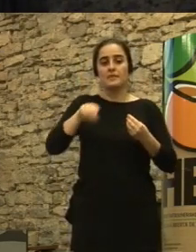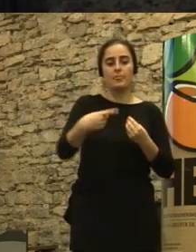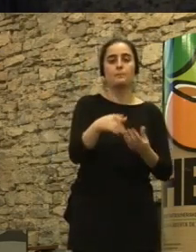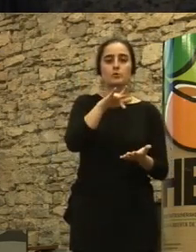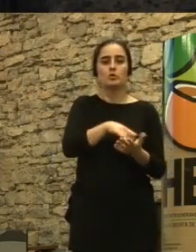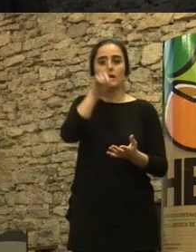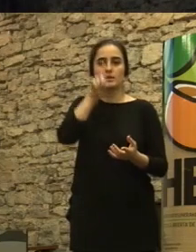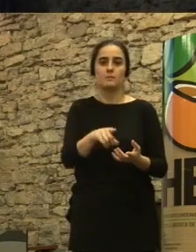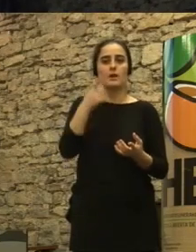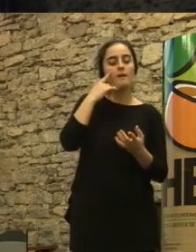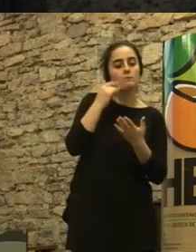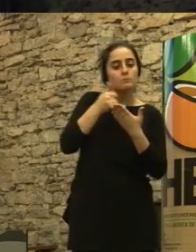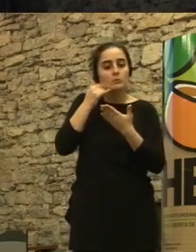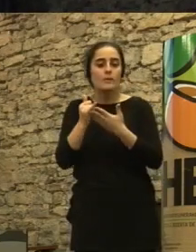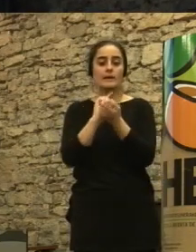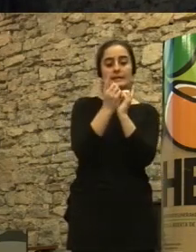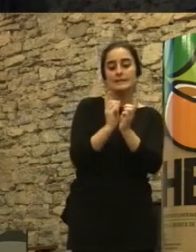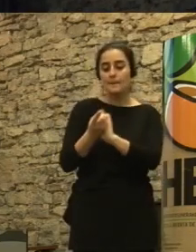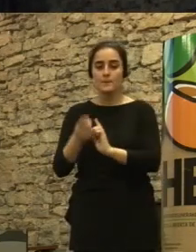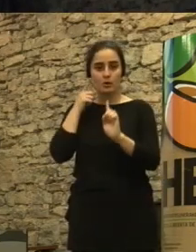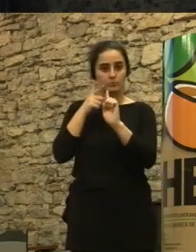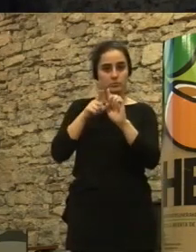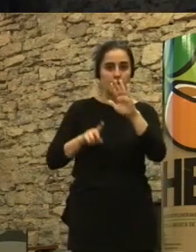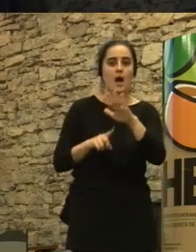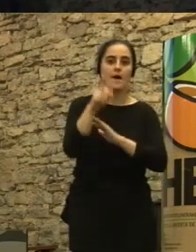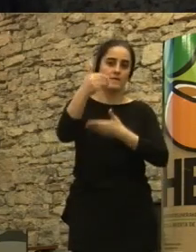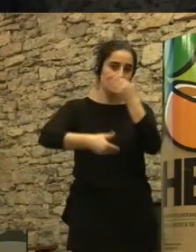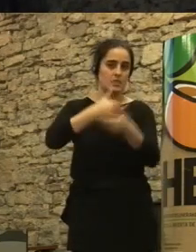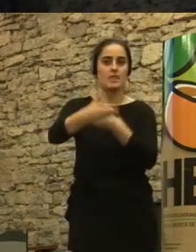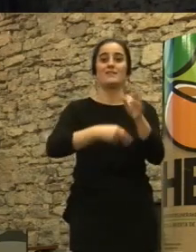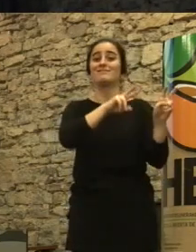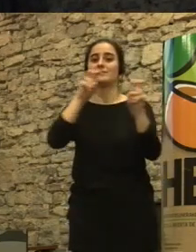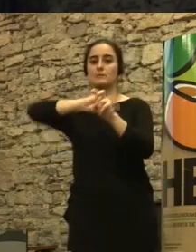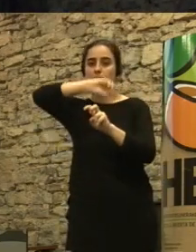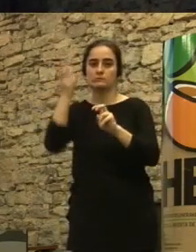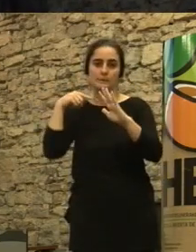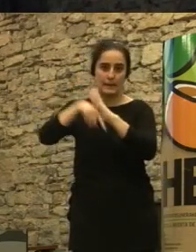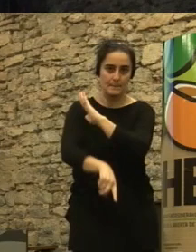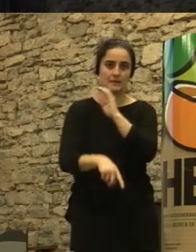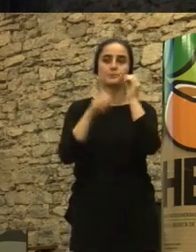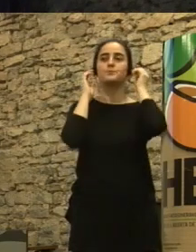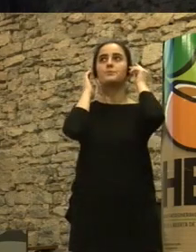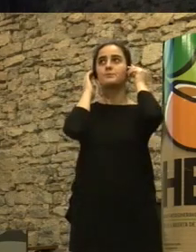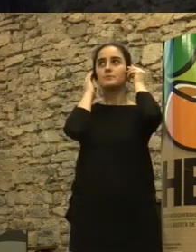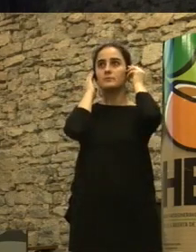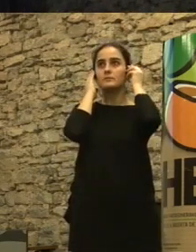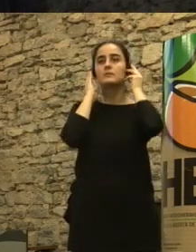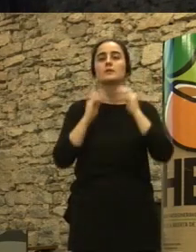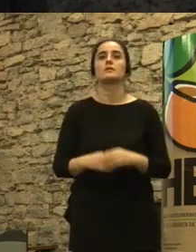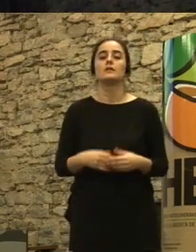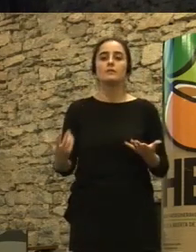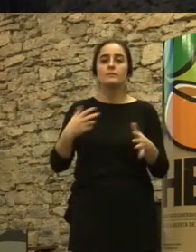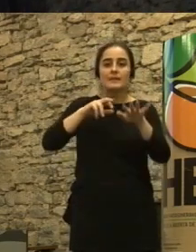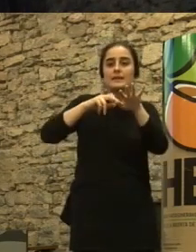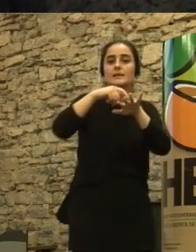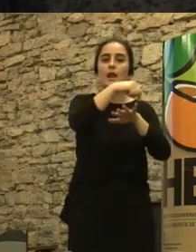toca iterar y hacer variaciones para ir avanzando y profundizando en diferentes cosas, ¿no? Uh-huh. Entonces, la escalera